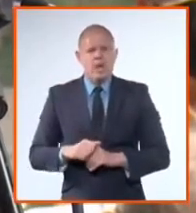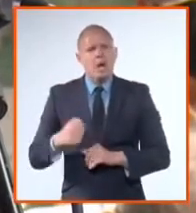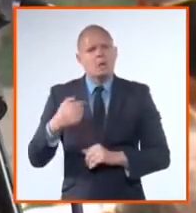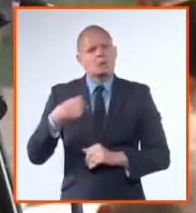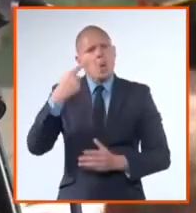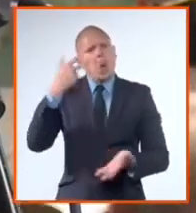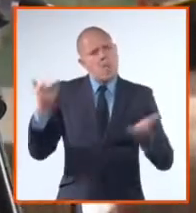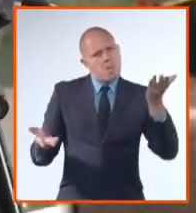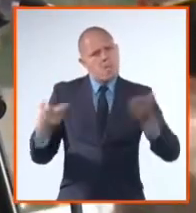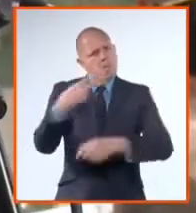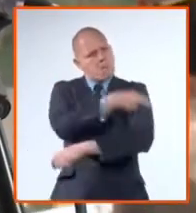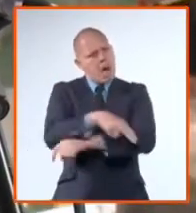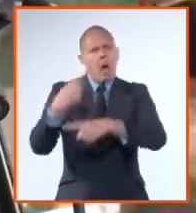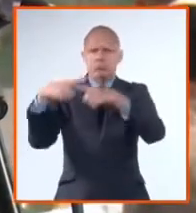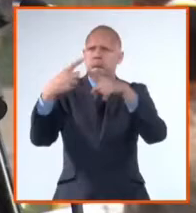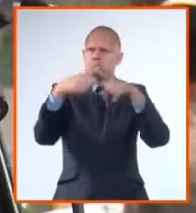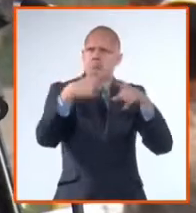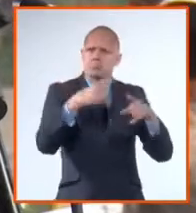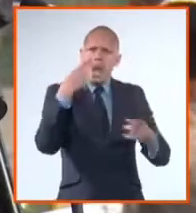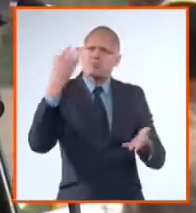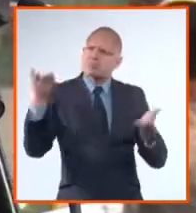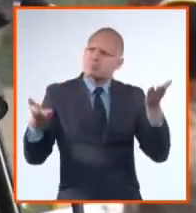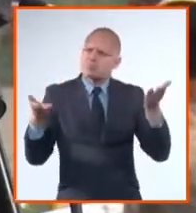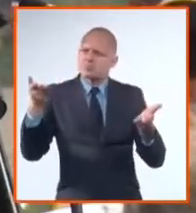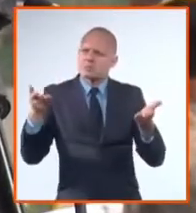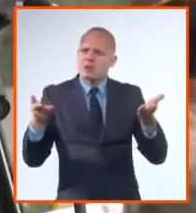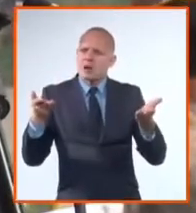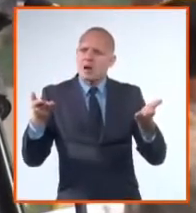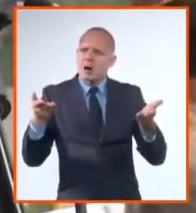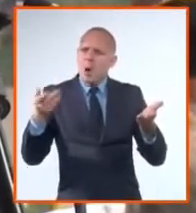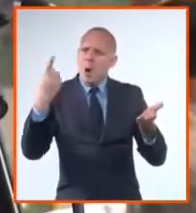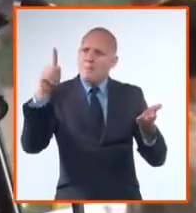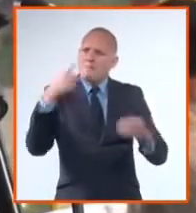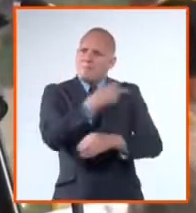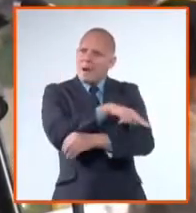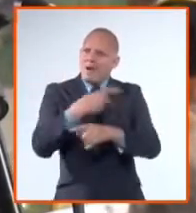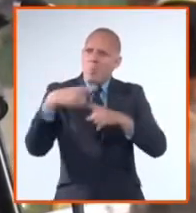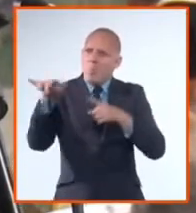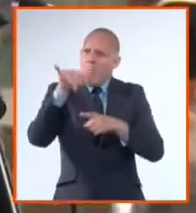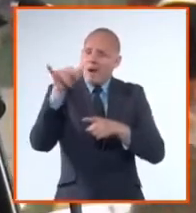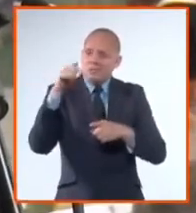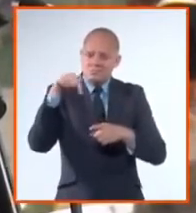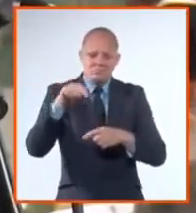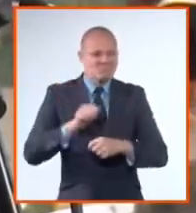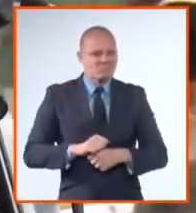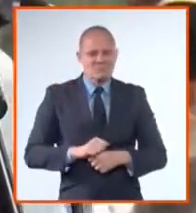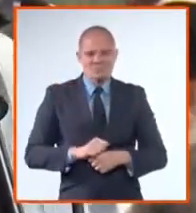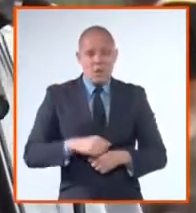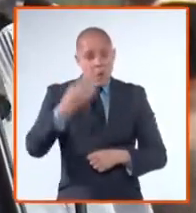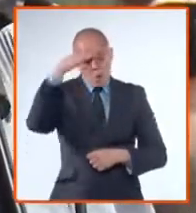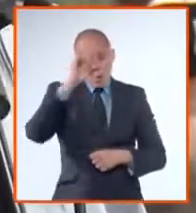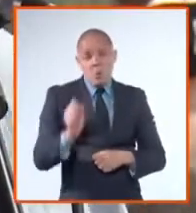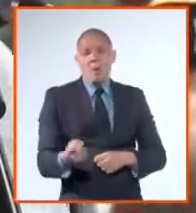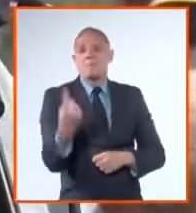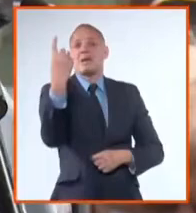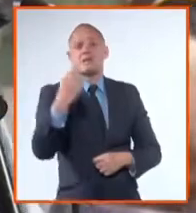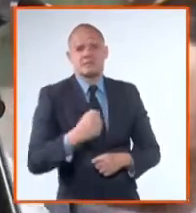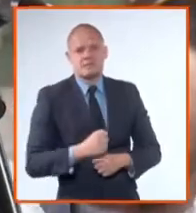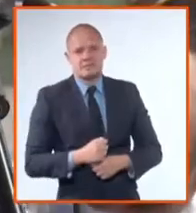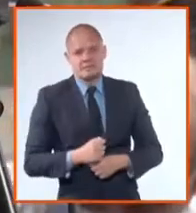trabajo que salgan a la luz, pero nadie ha vacunado a una población completa, nadie ha vacunado a una población infantil. Son